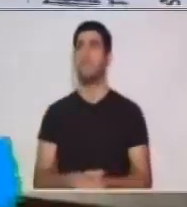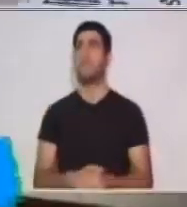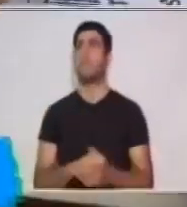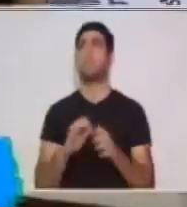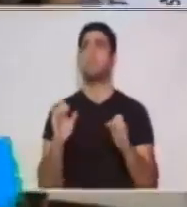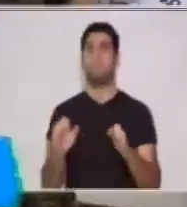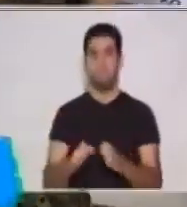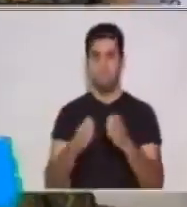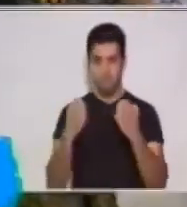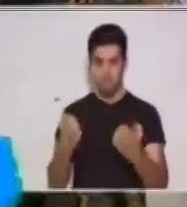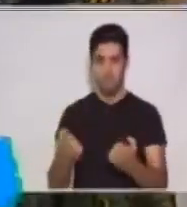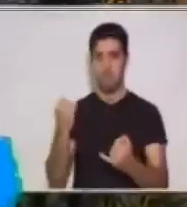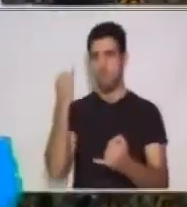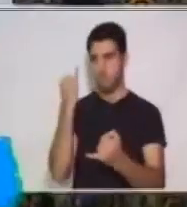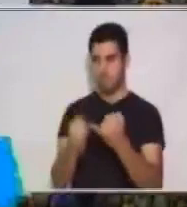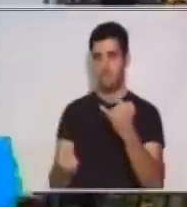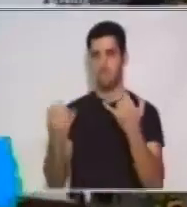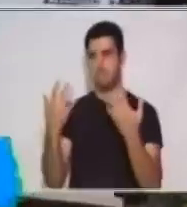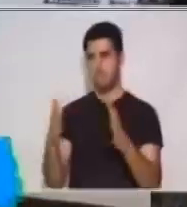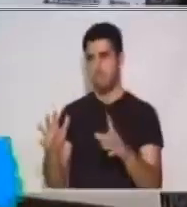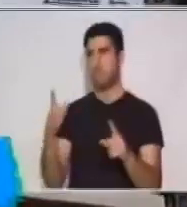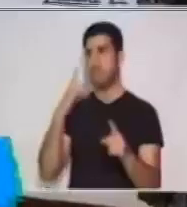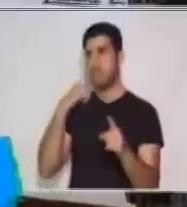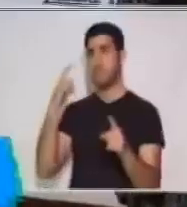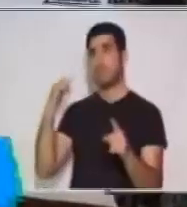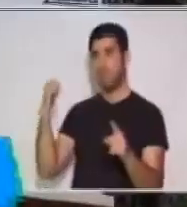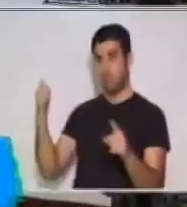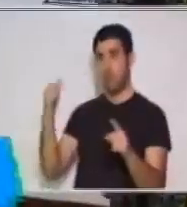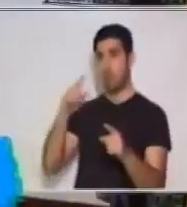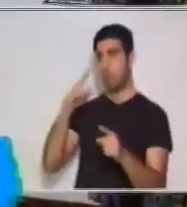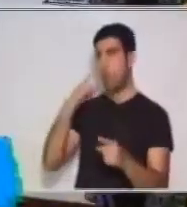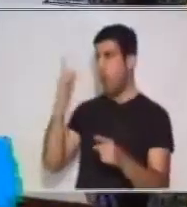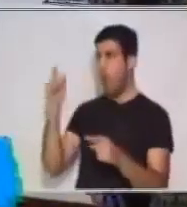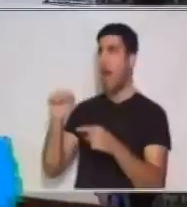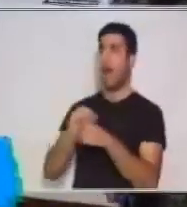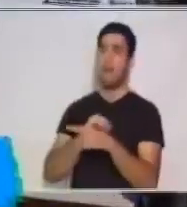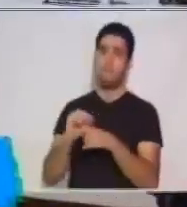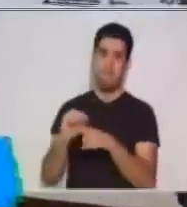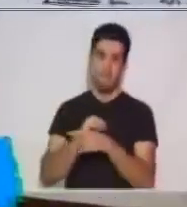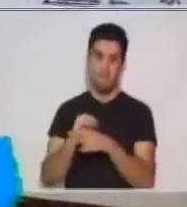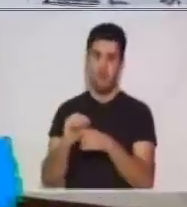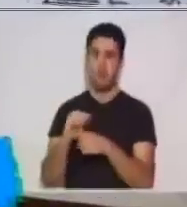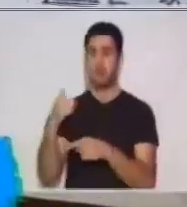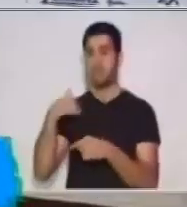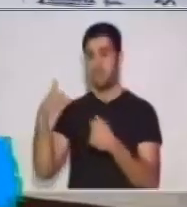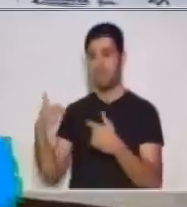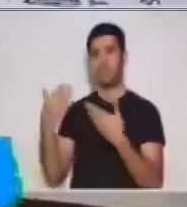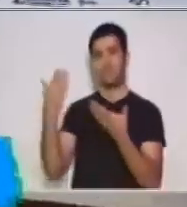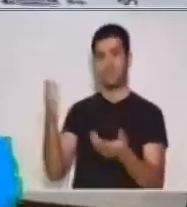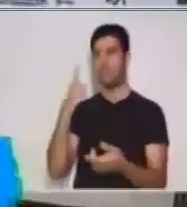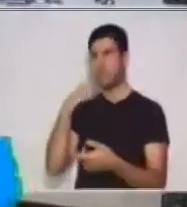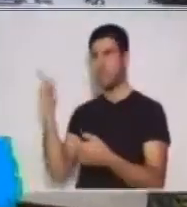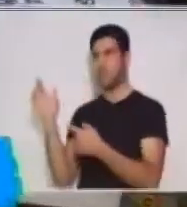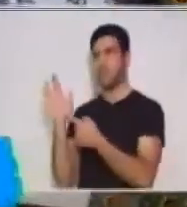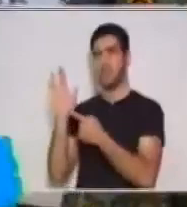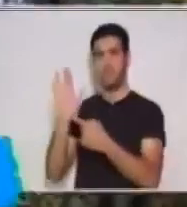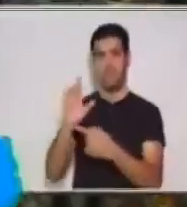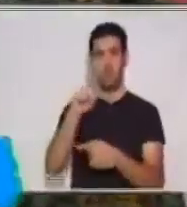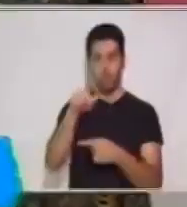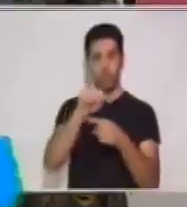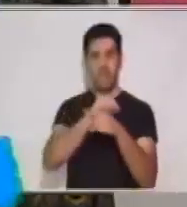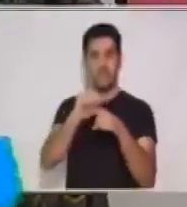Entonces, es muy bueno, ¿verdad?, que sigas practicando Y te dejo este ejercicio para